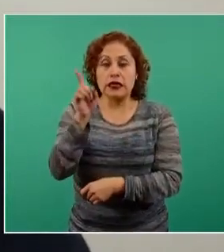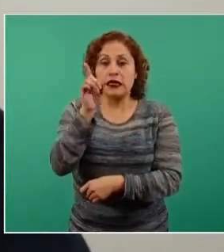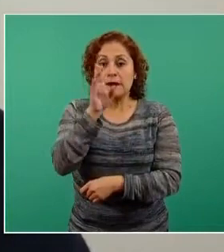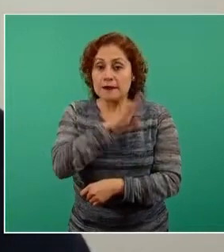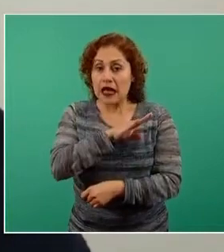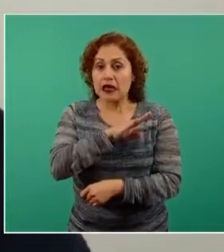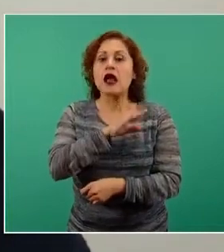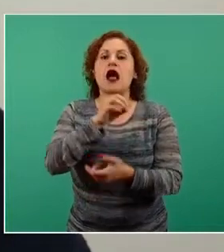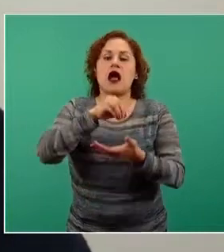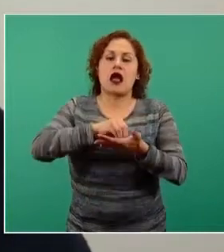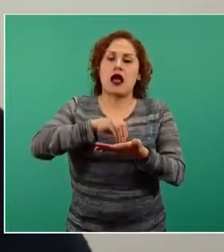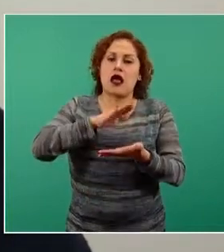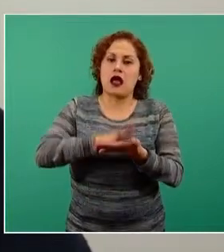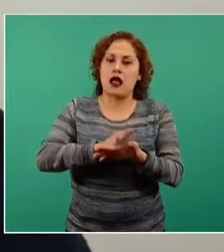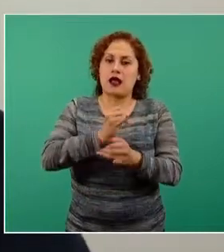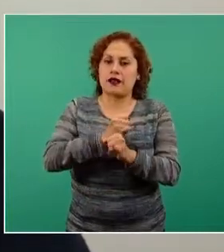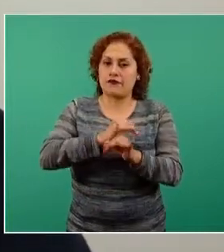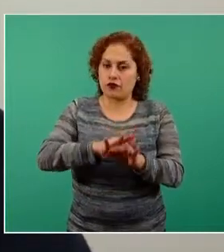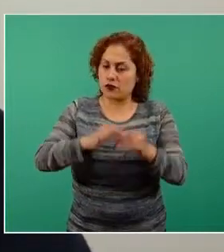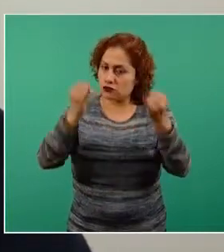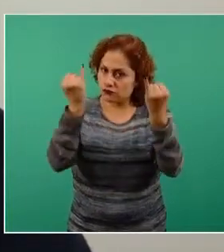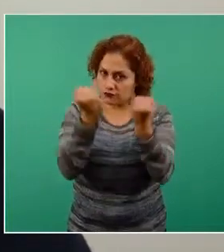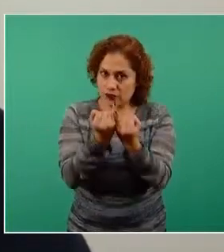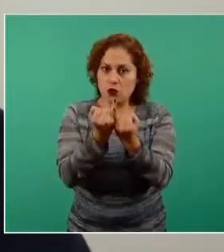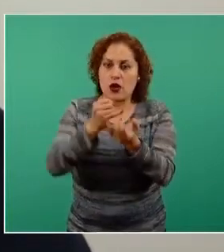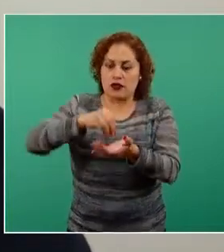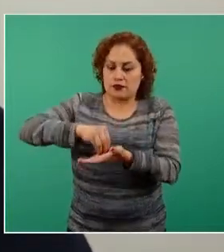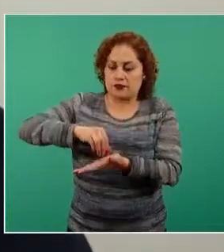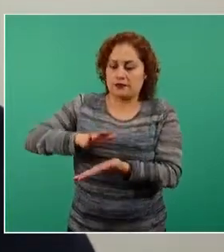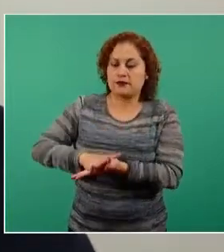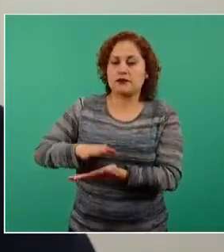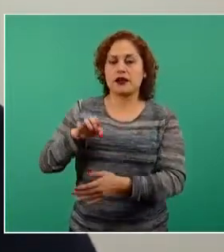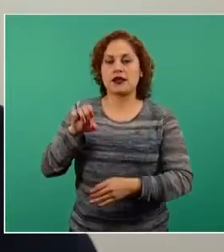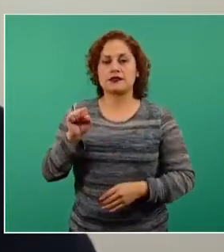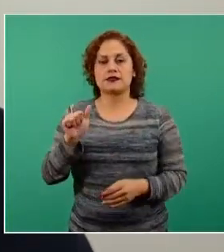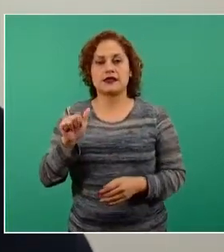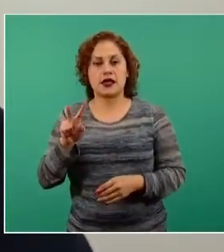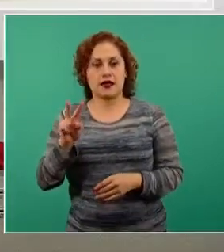lo podrán clasificar y notificar como un ESAVI. De estos